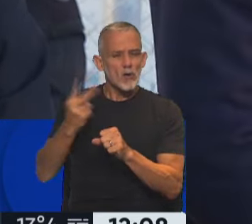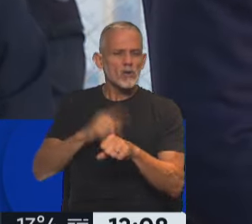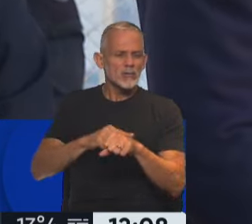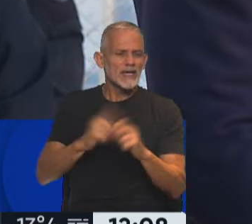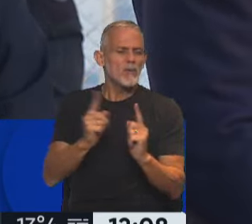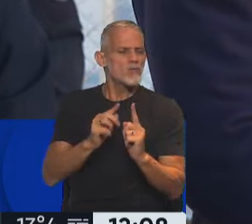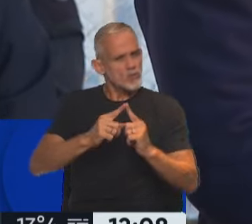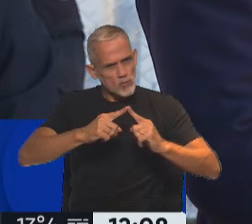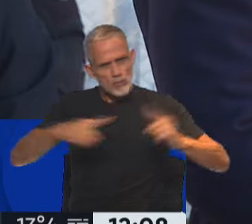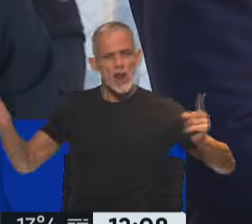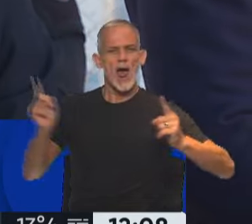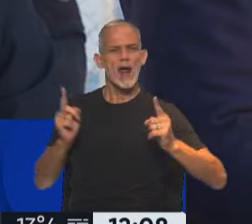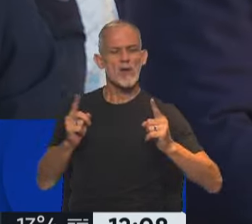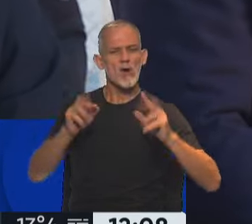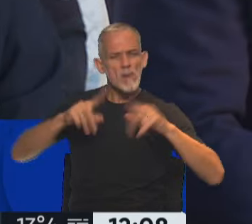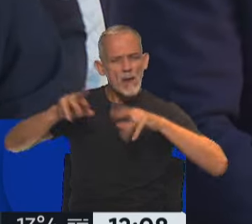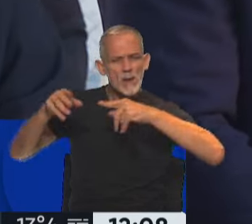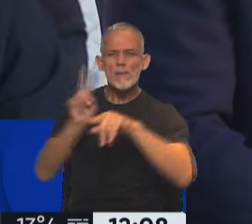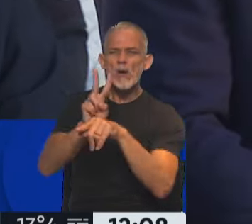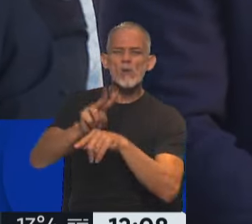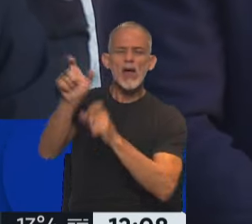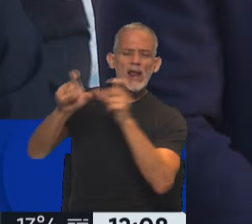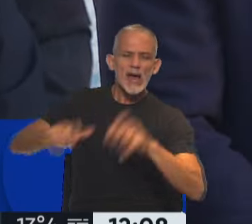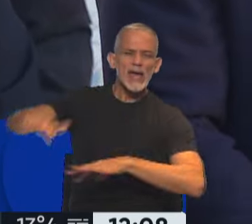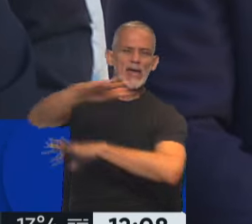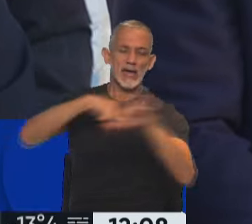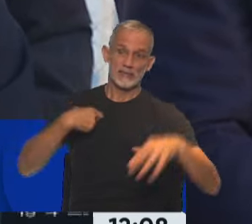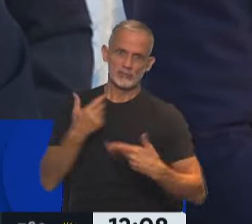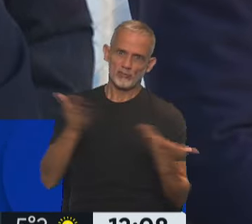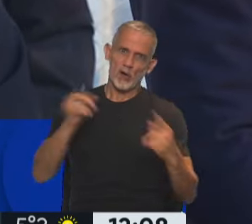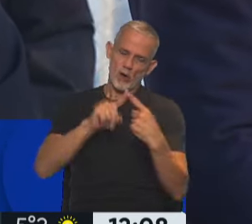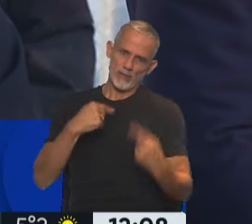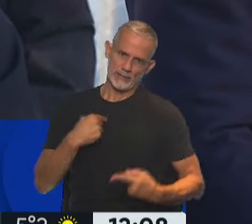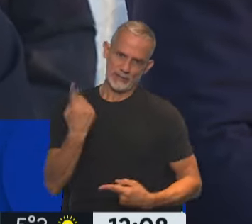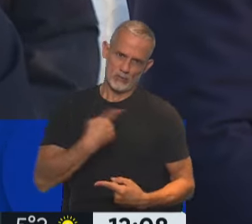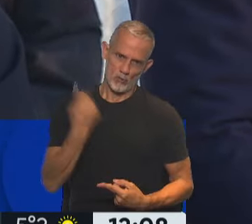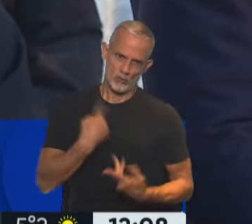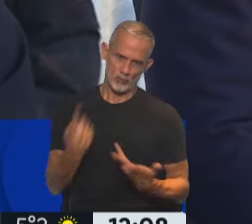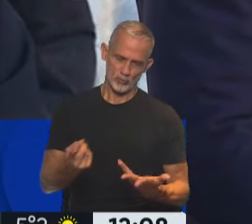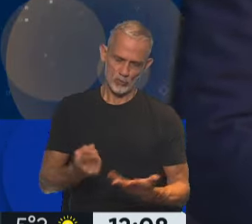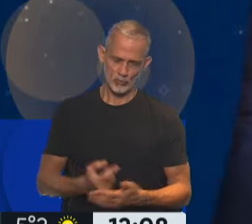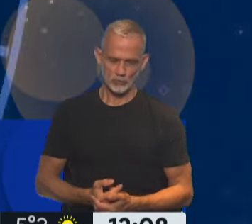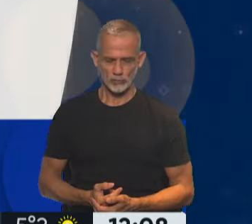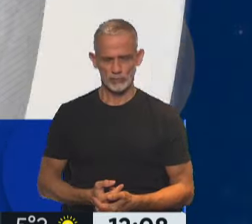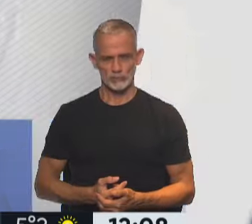plazo que nos permita cuidar a la sociedad argentina, que es el fin fundamental de nuestra tarea.